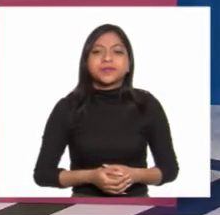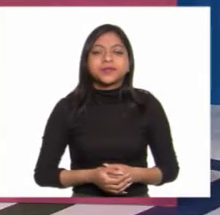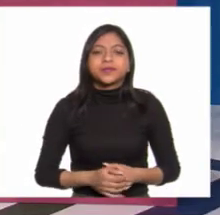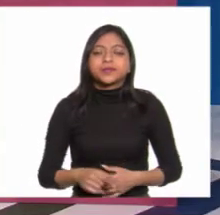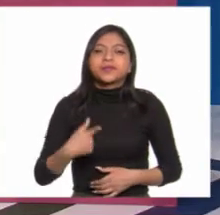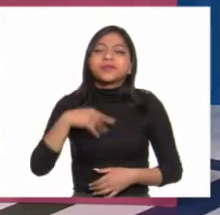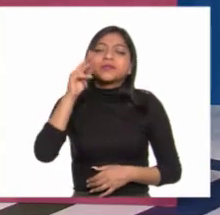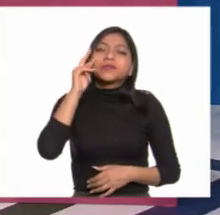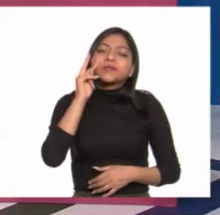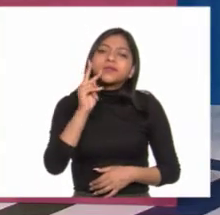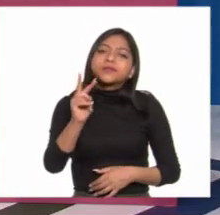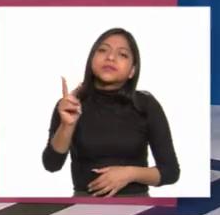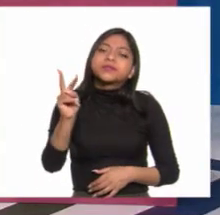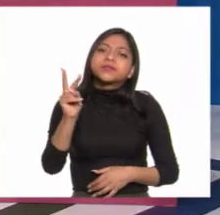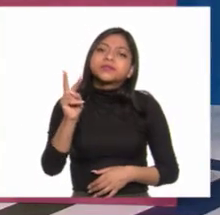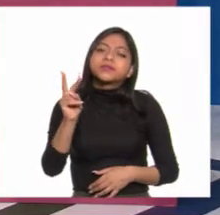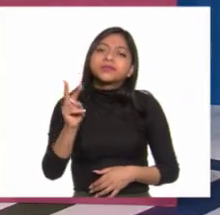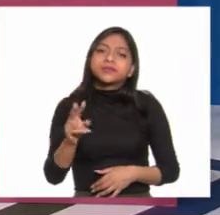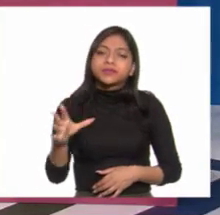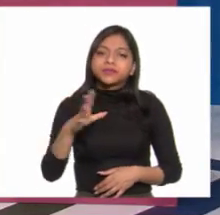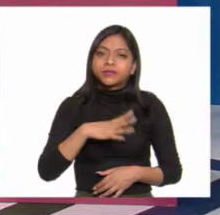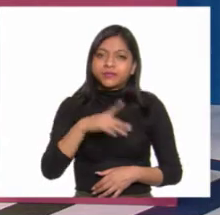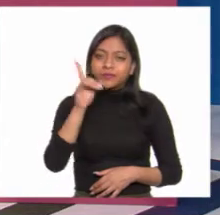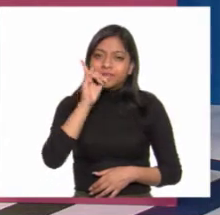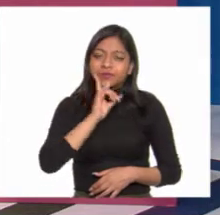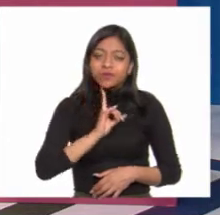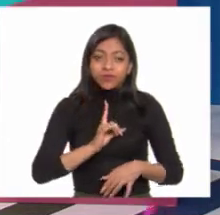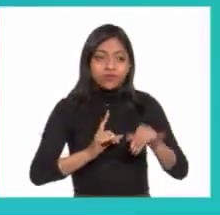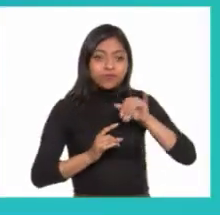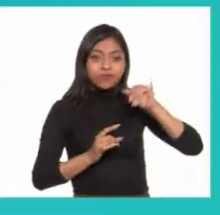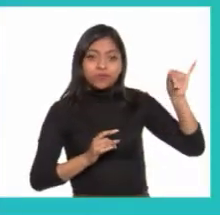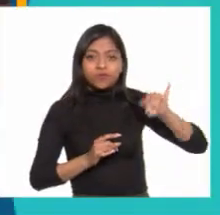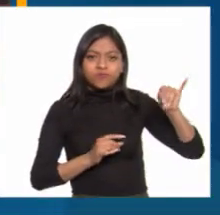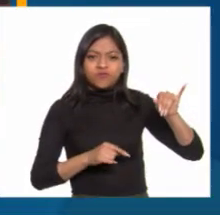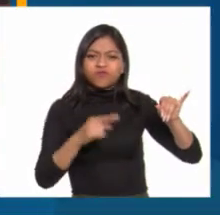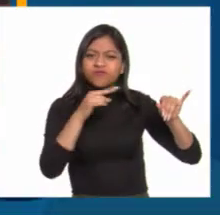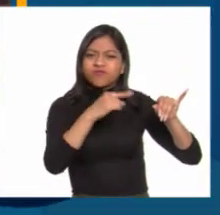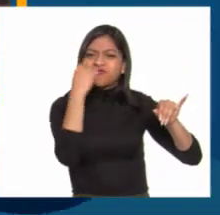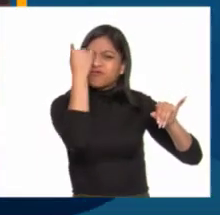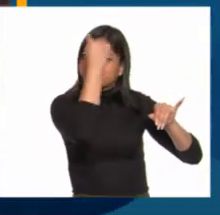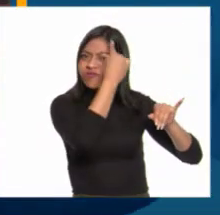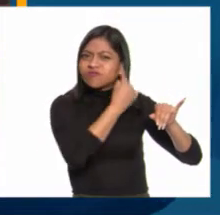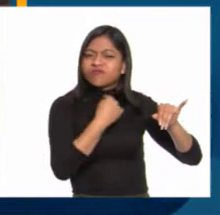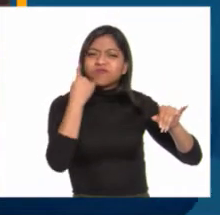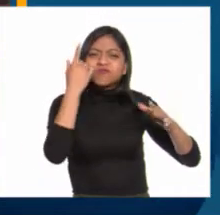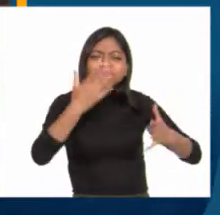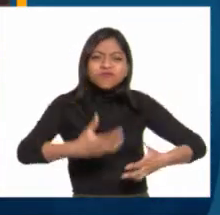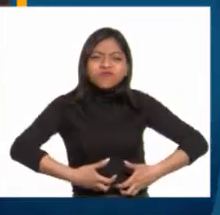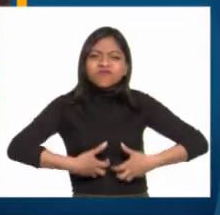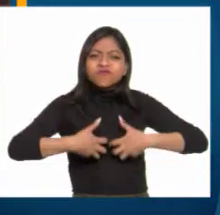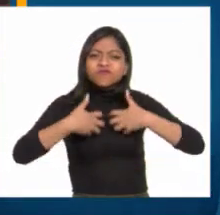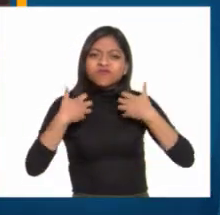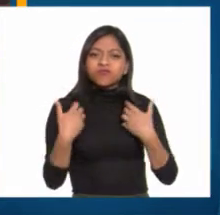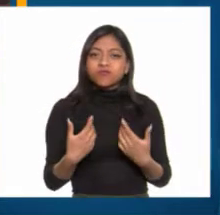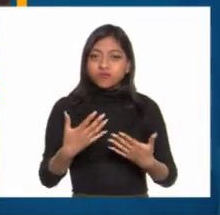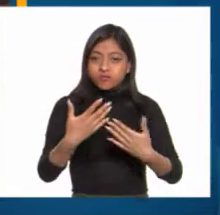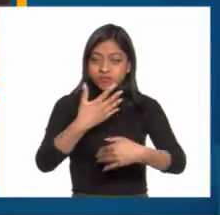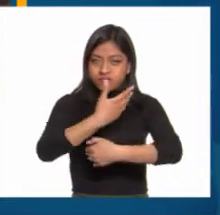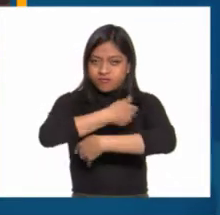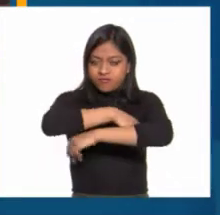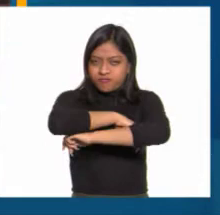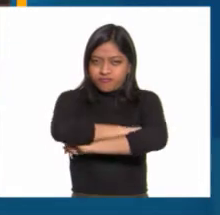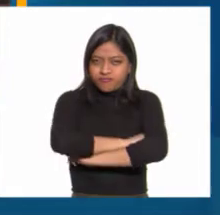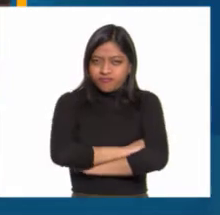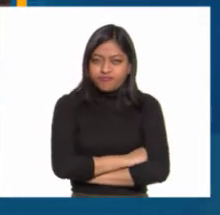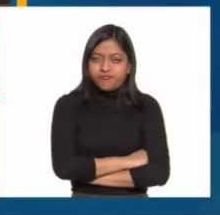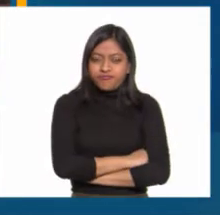Yo observo que la señora de la izquierda va enojada. Lleva sus brazos y piernas